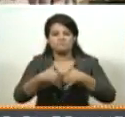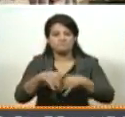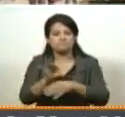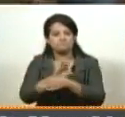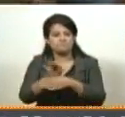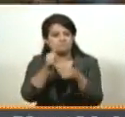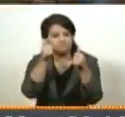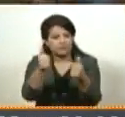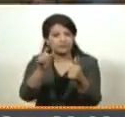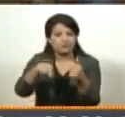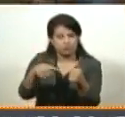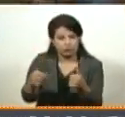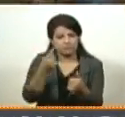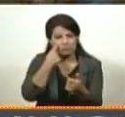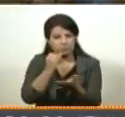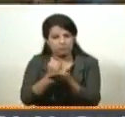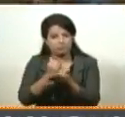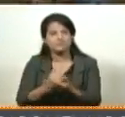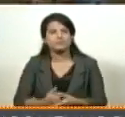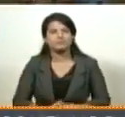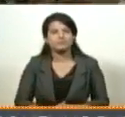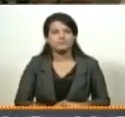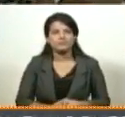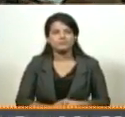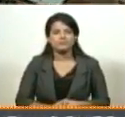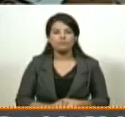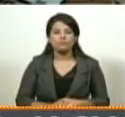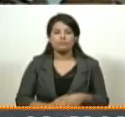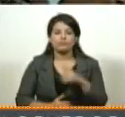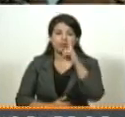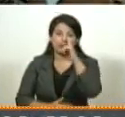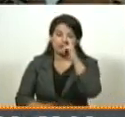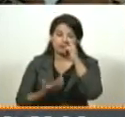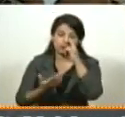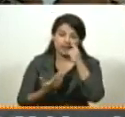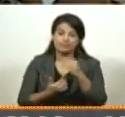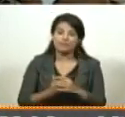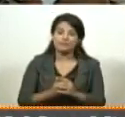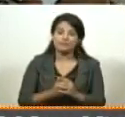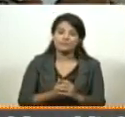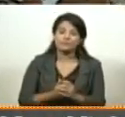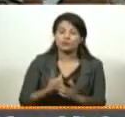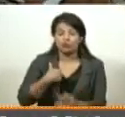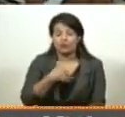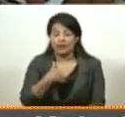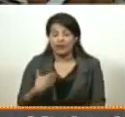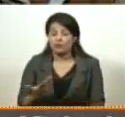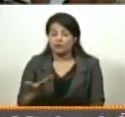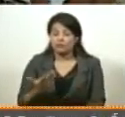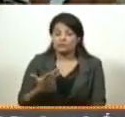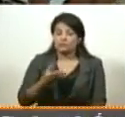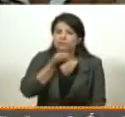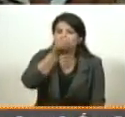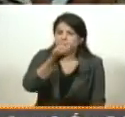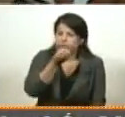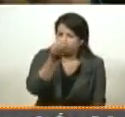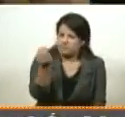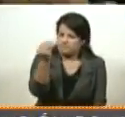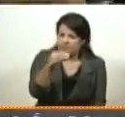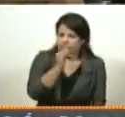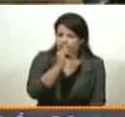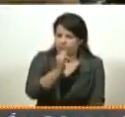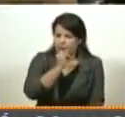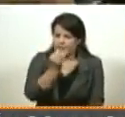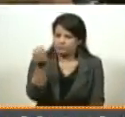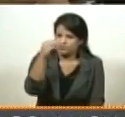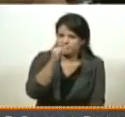de votación. Y en esto quiero también adelantar un poco a